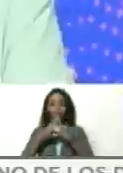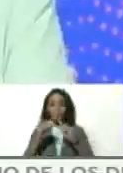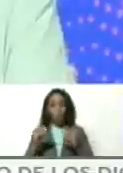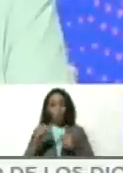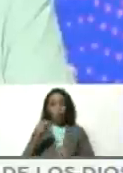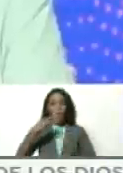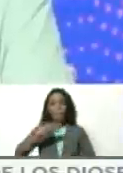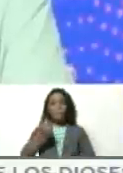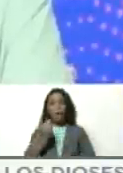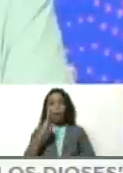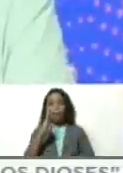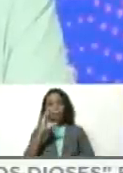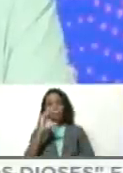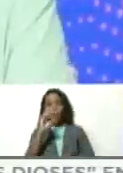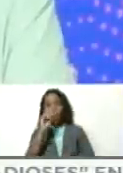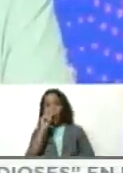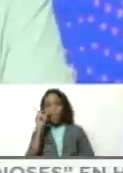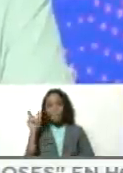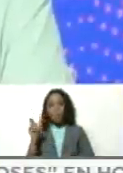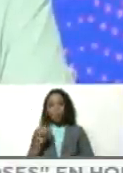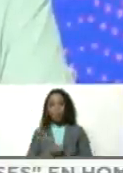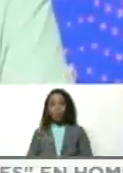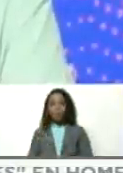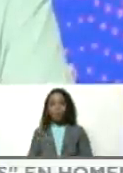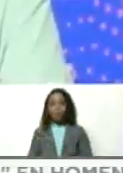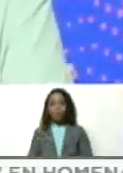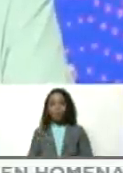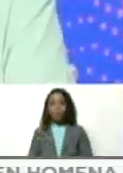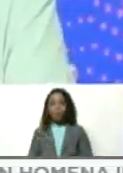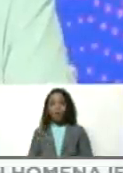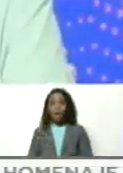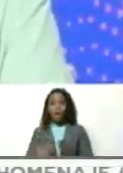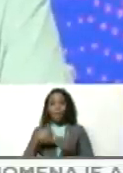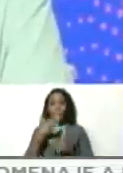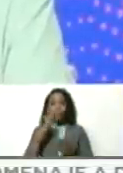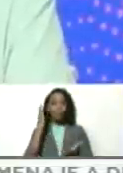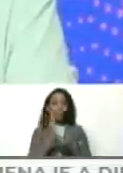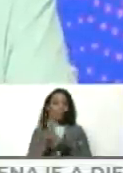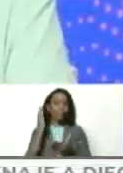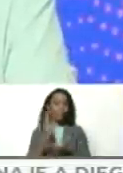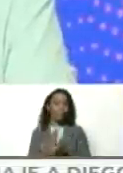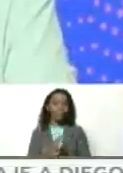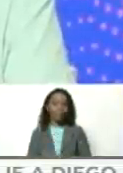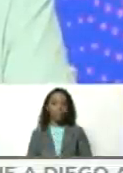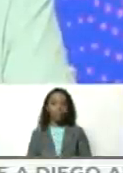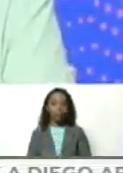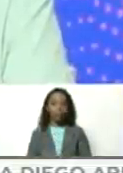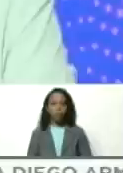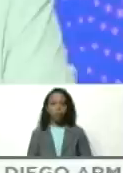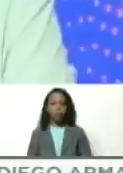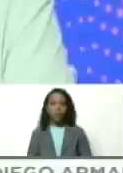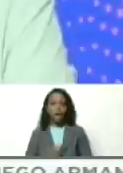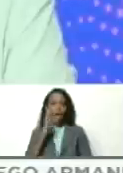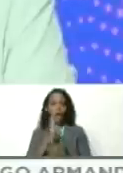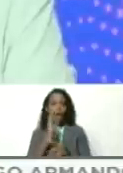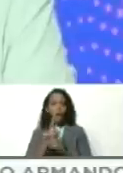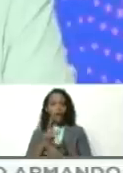Pablo, Pablo Montero. Luego, como siempre, por las redes